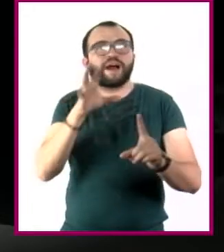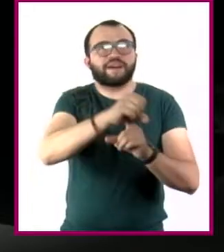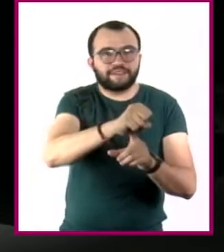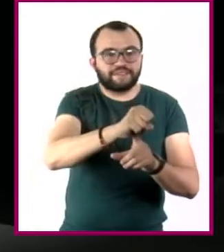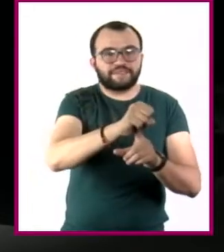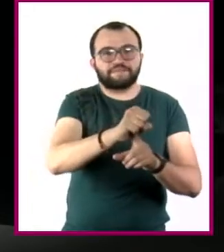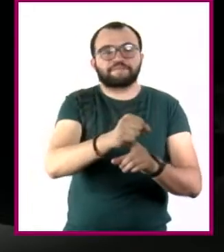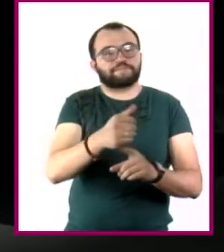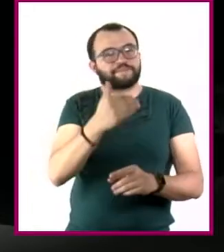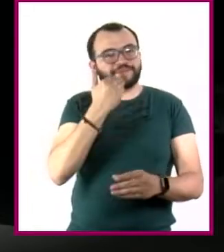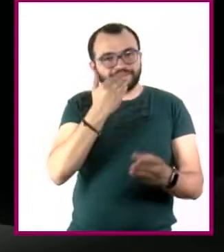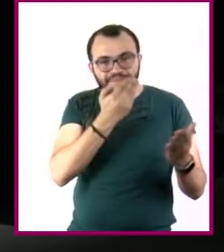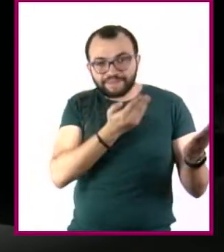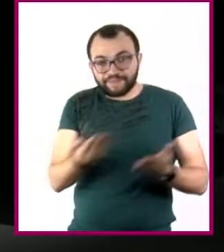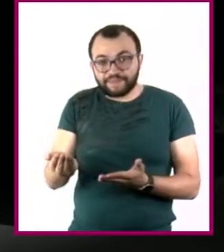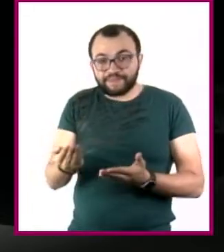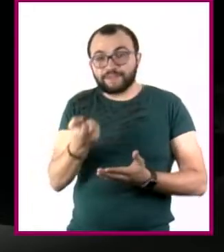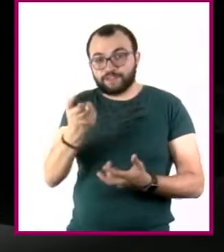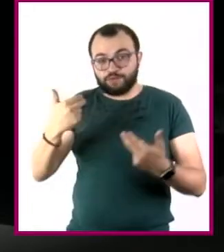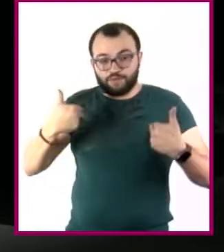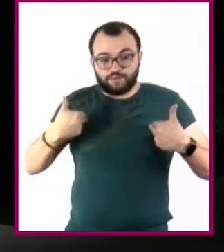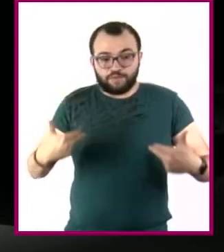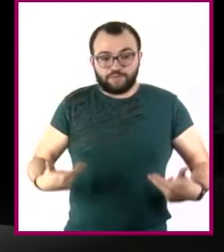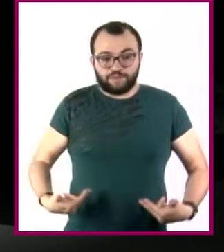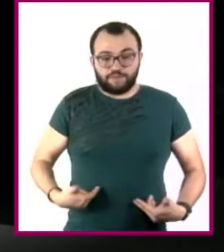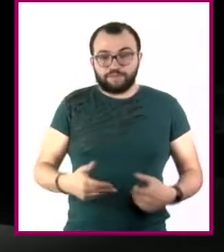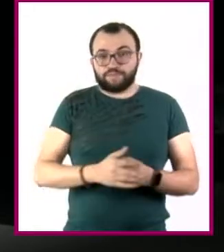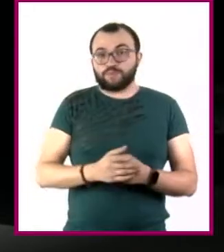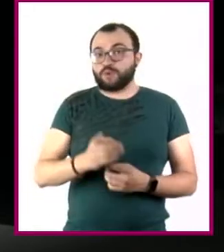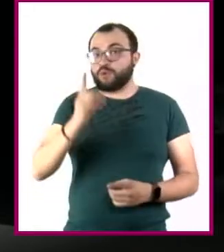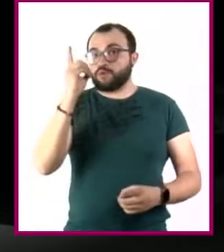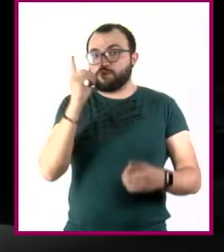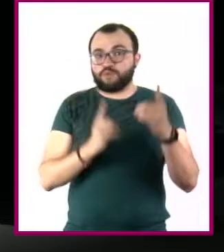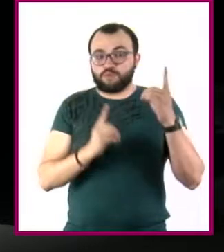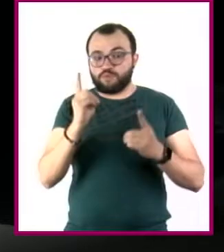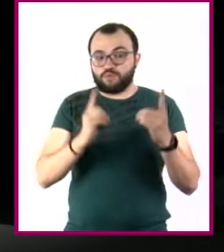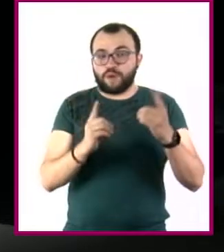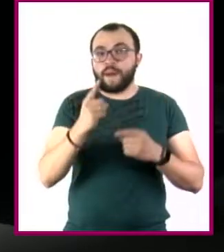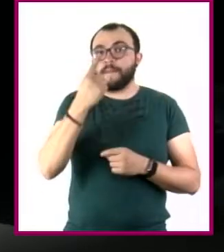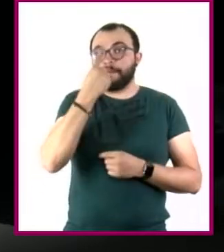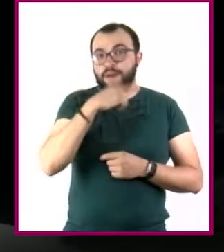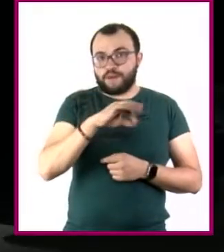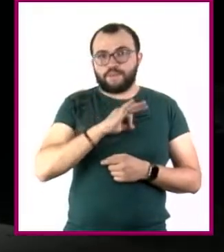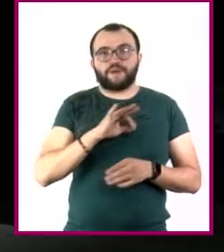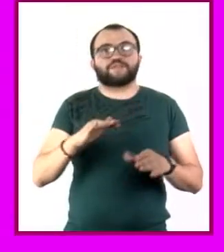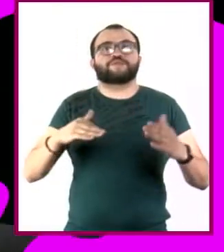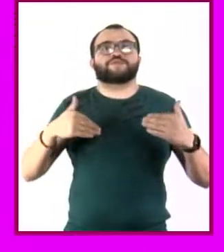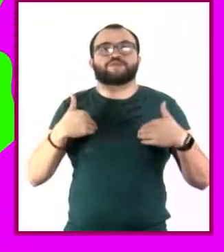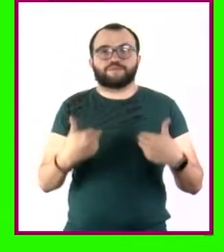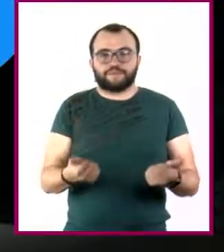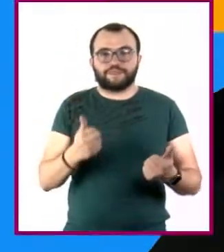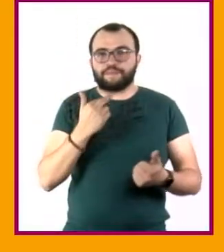la bienvenida a Humanamente, dudar para comprender.